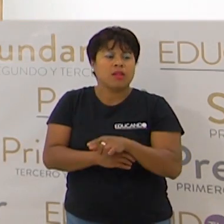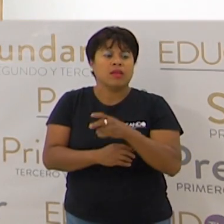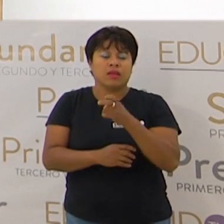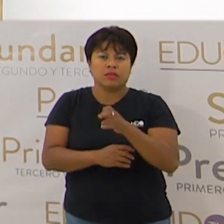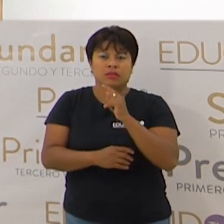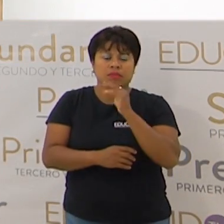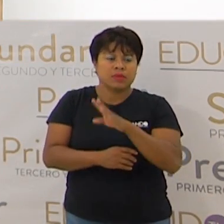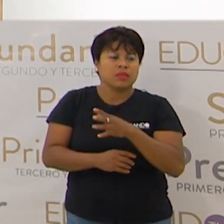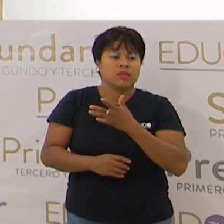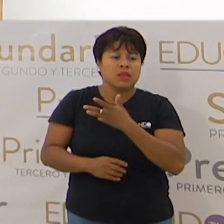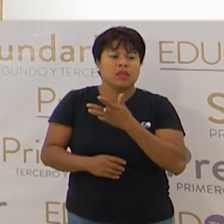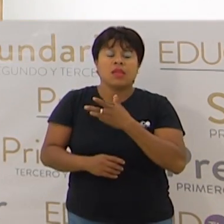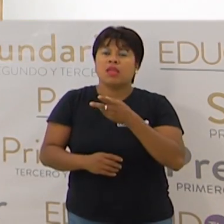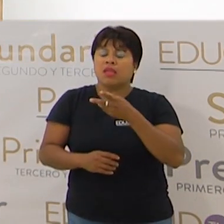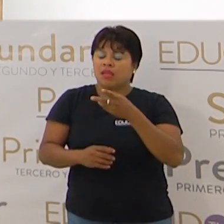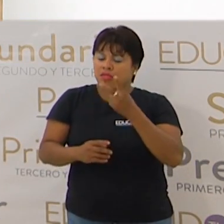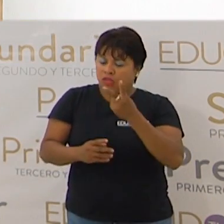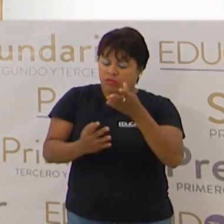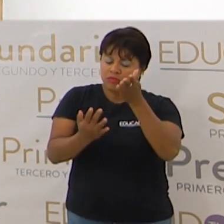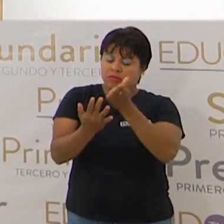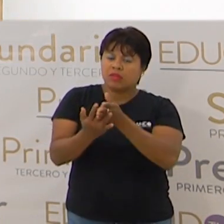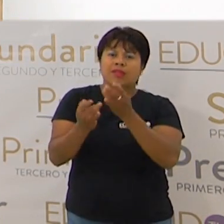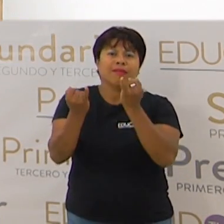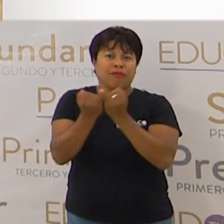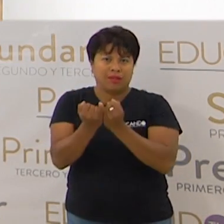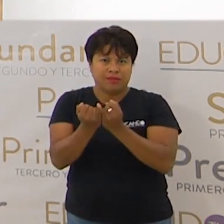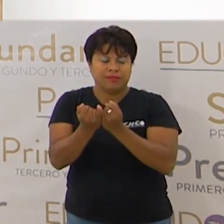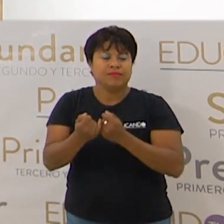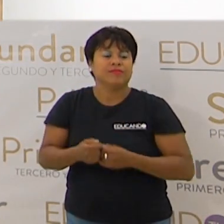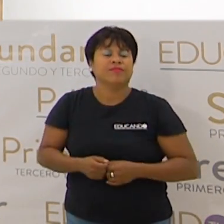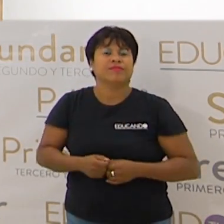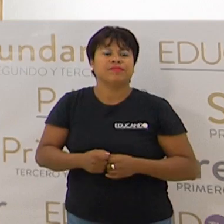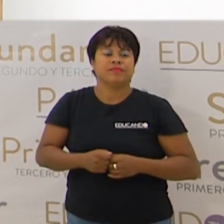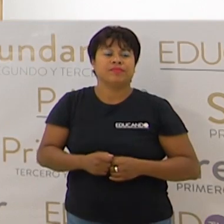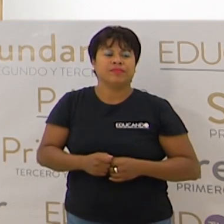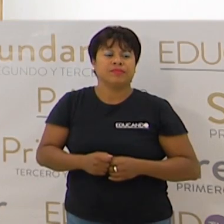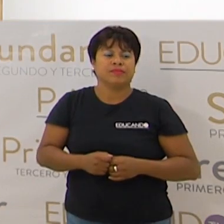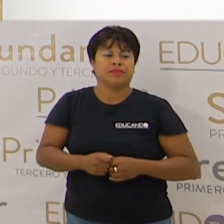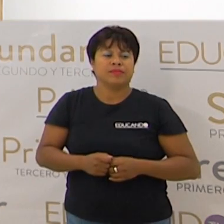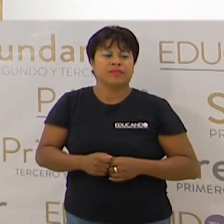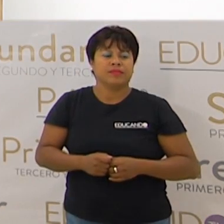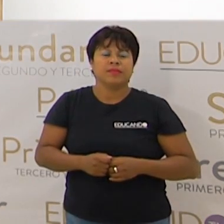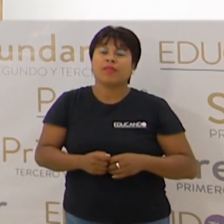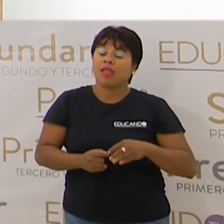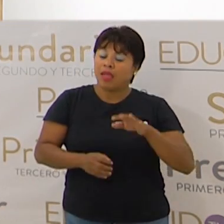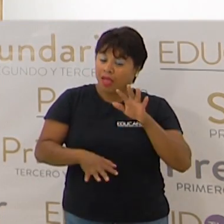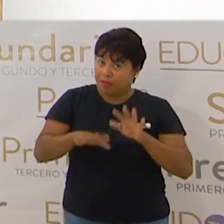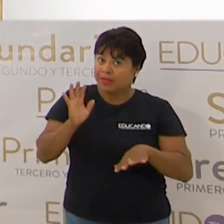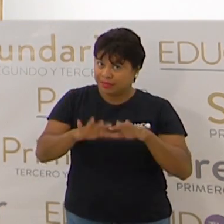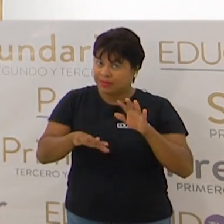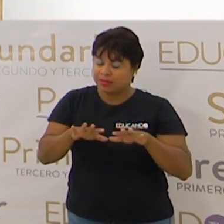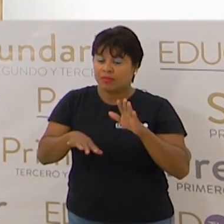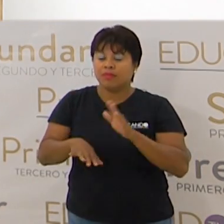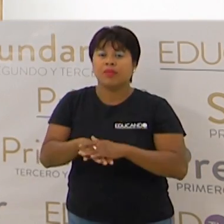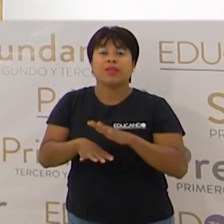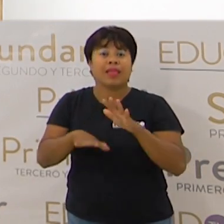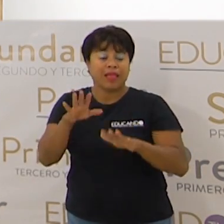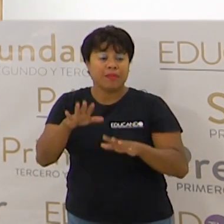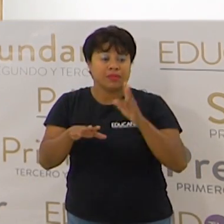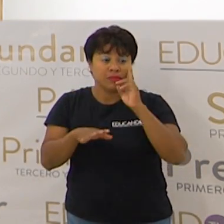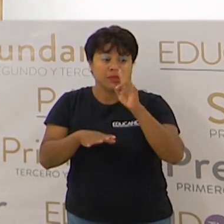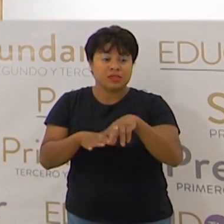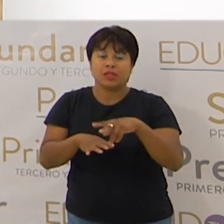diagonal también divide a la figura en 2 partes iguales. en algunas ocasiones, porque te das cuenta